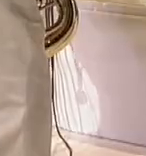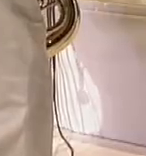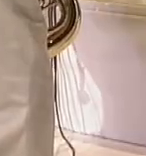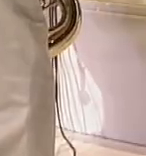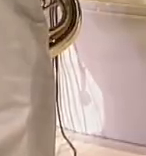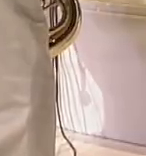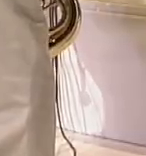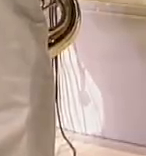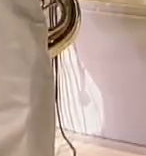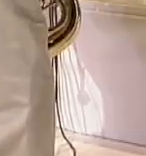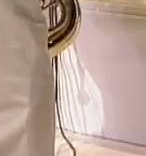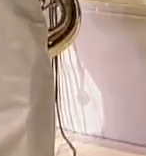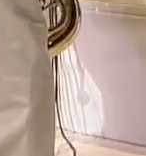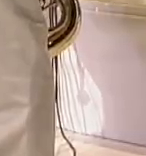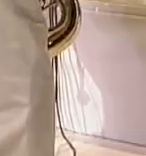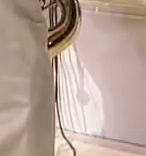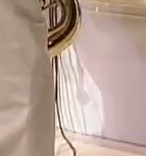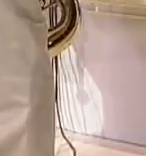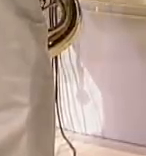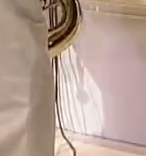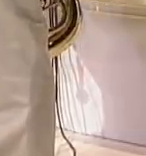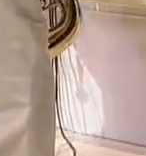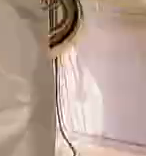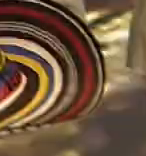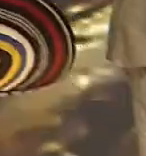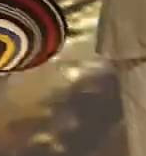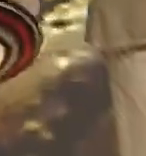de Cali, o sea que nosotros le decimos es cachaco.